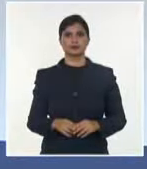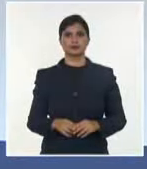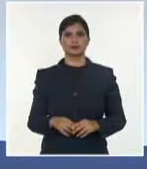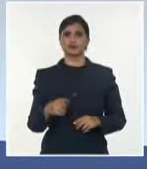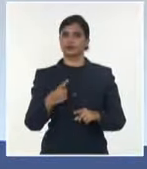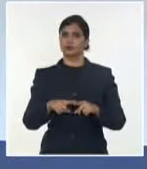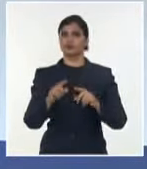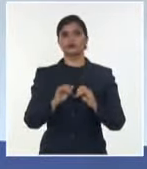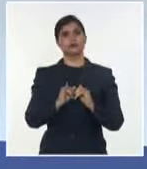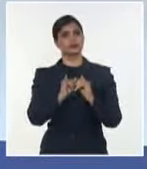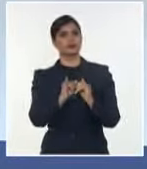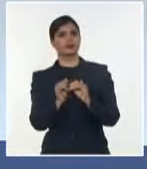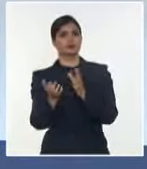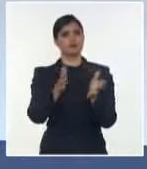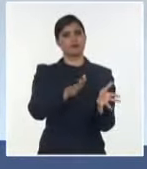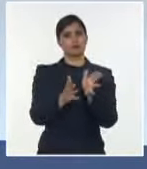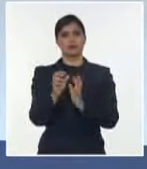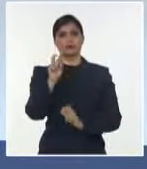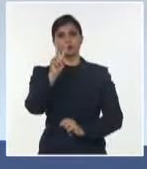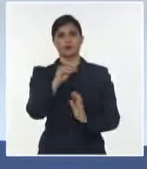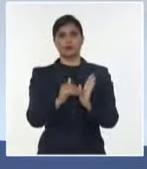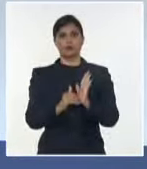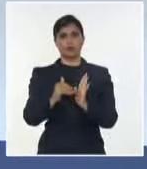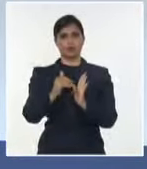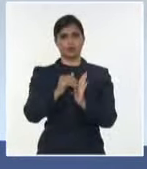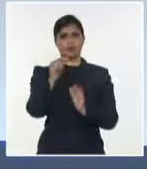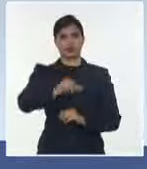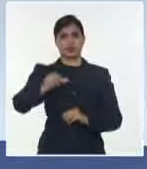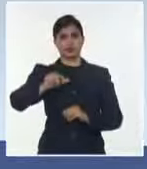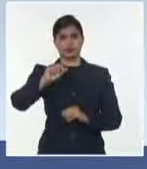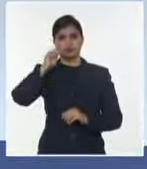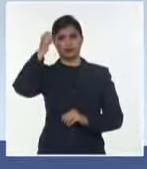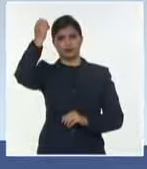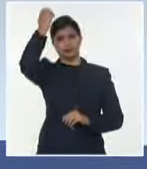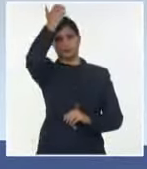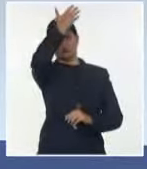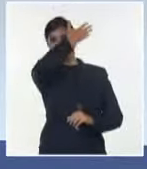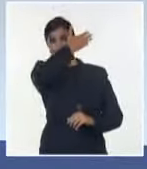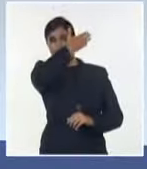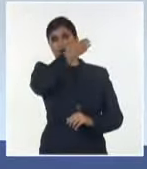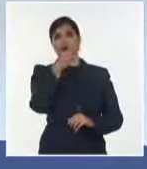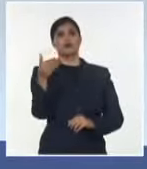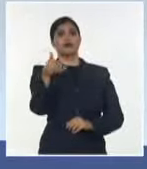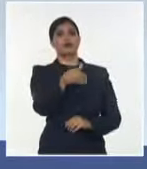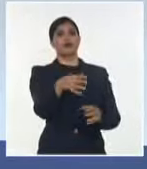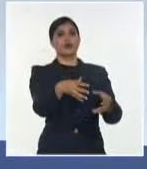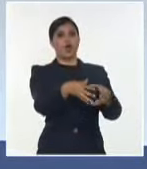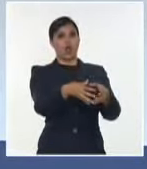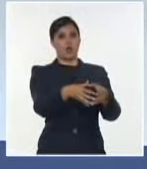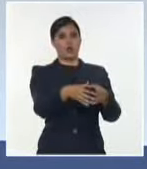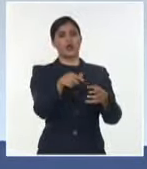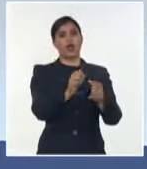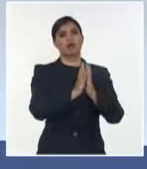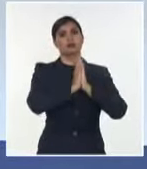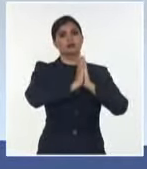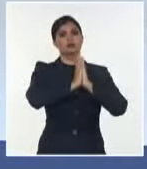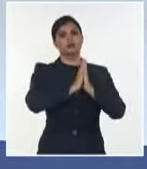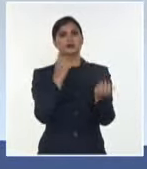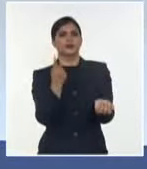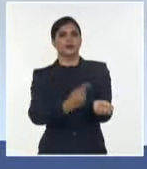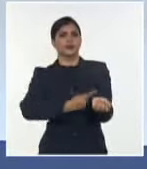Alrededor de 2 millones de musulmanes se congregaron este sábado en el monte Arafat, esto es en la Meca, para el rito más importante del Hajj, la